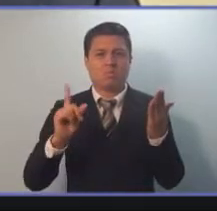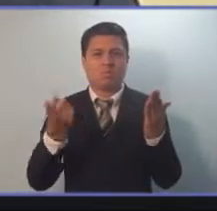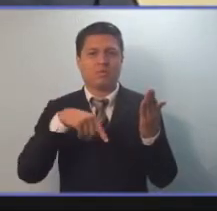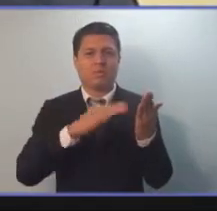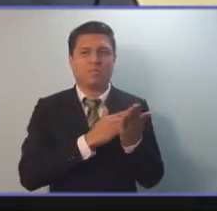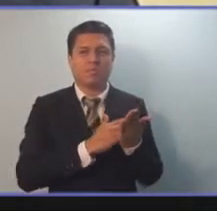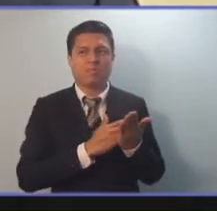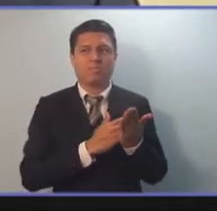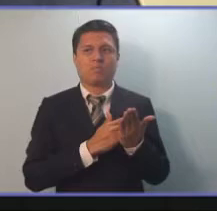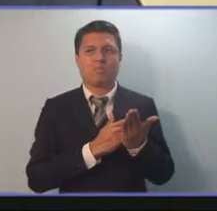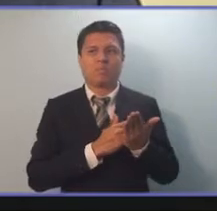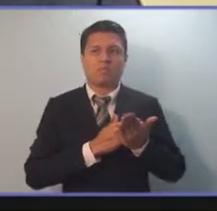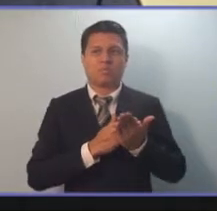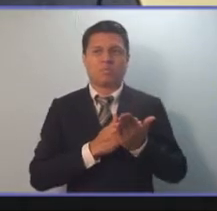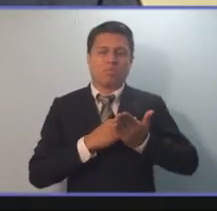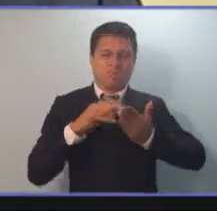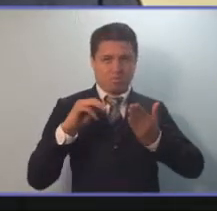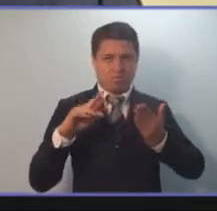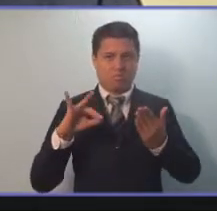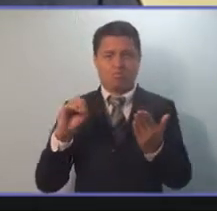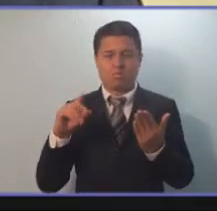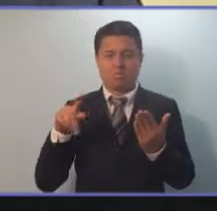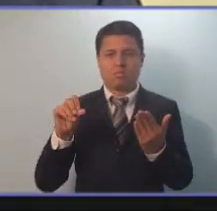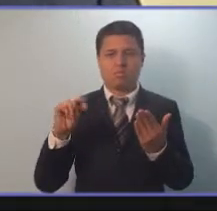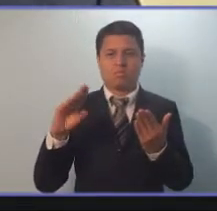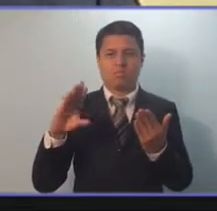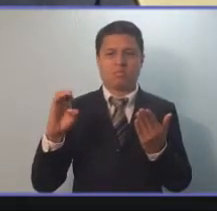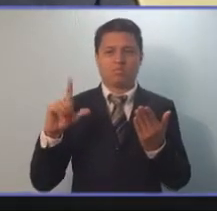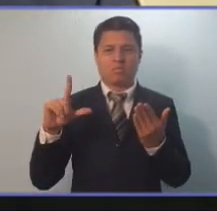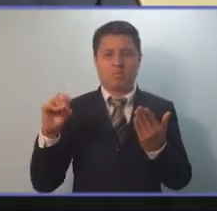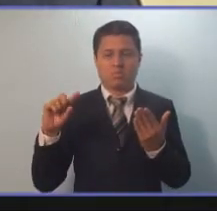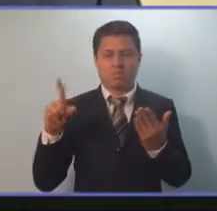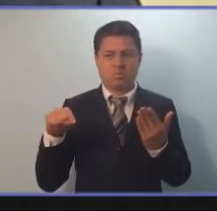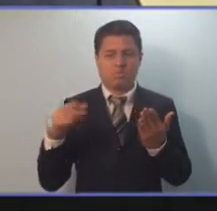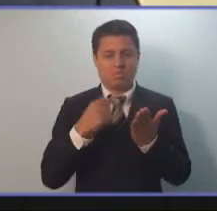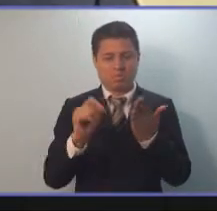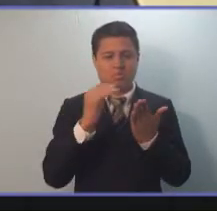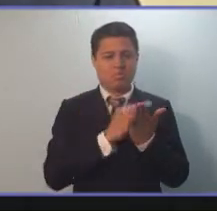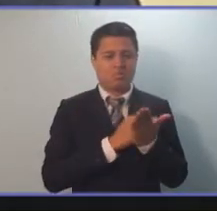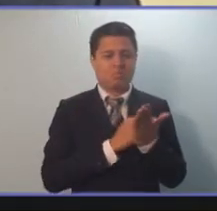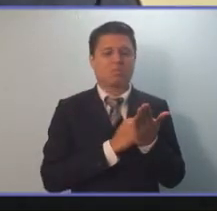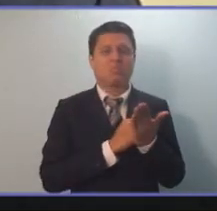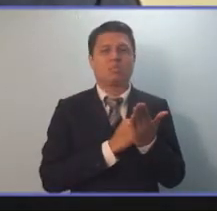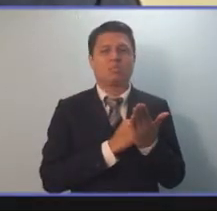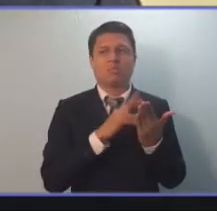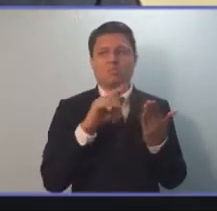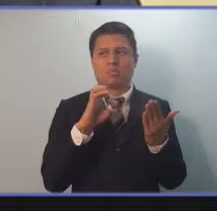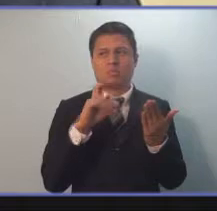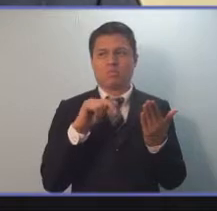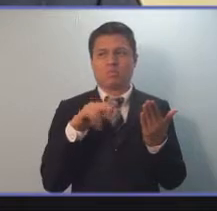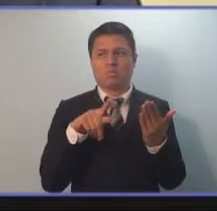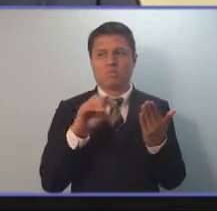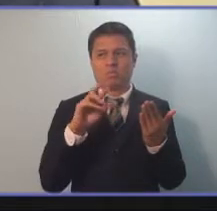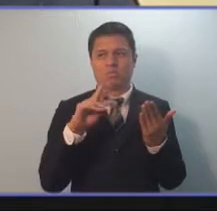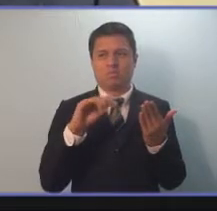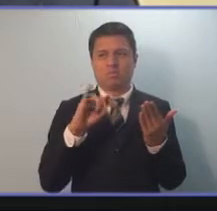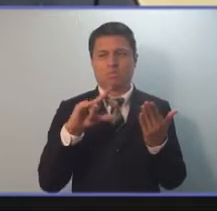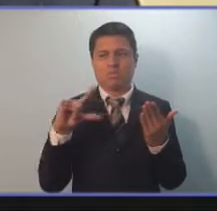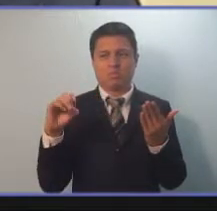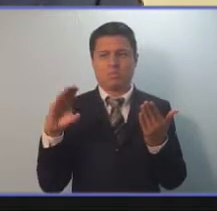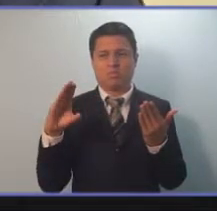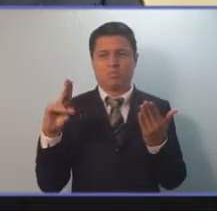ausente. Mario Antonio Ponce López, presente. René Alfredo Portillo Cuadra,